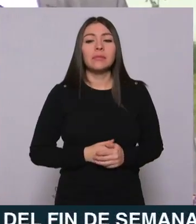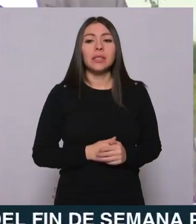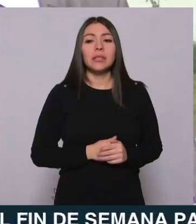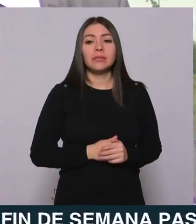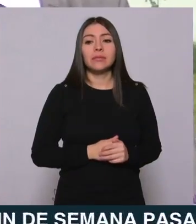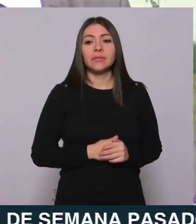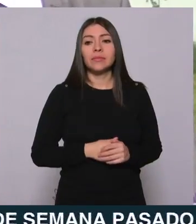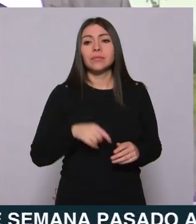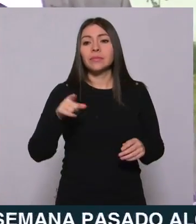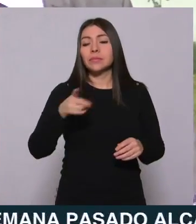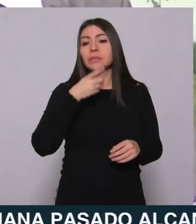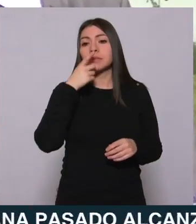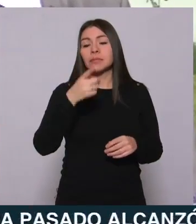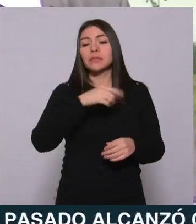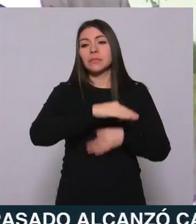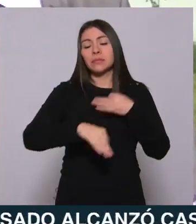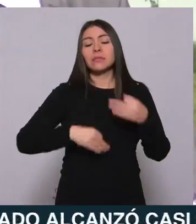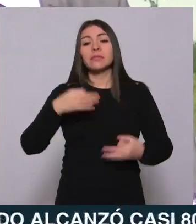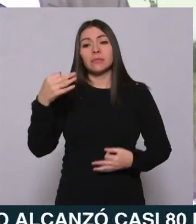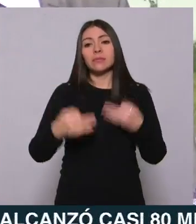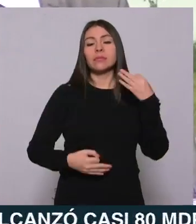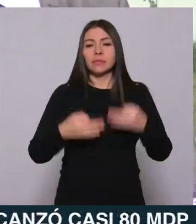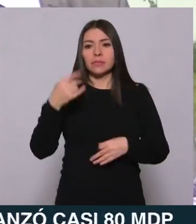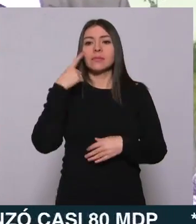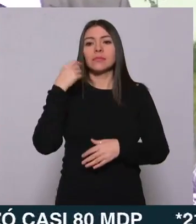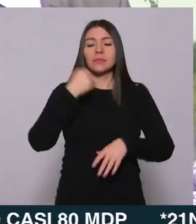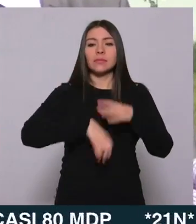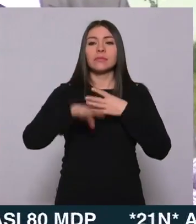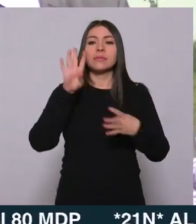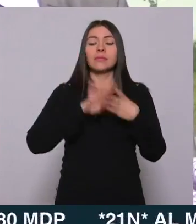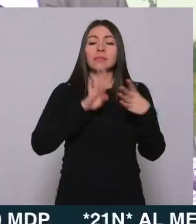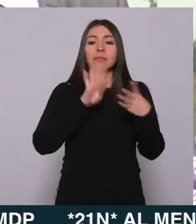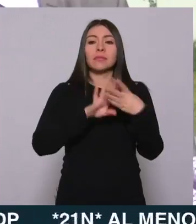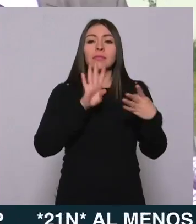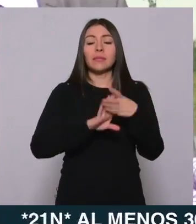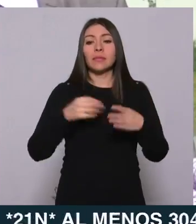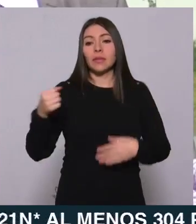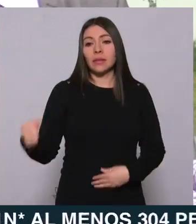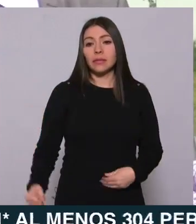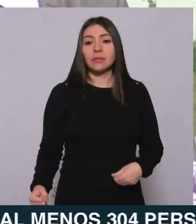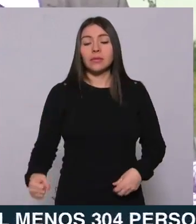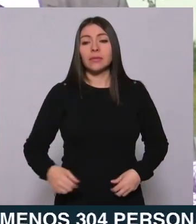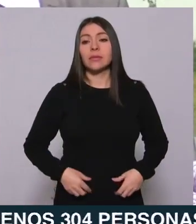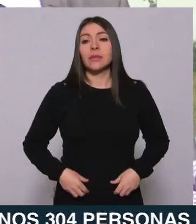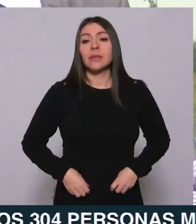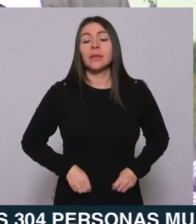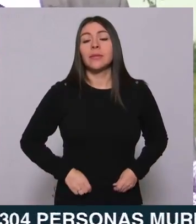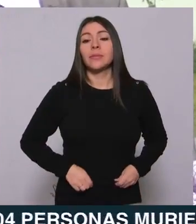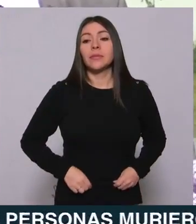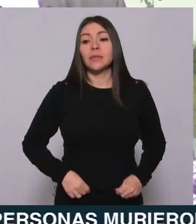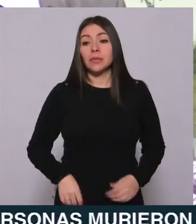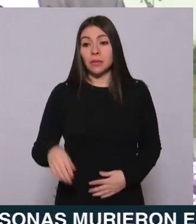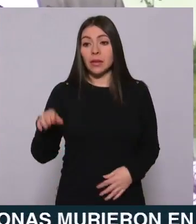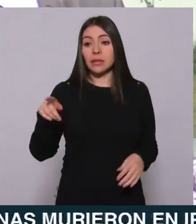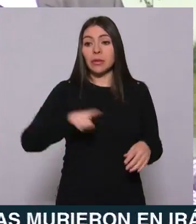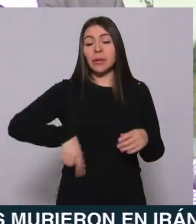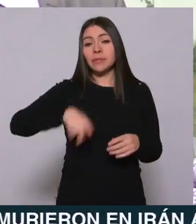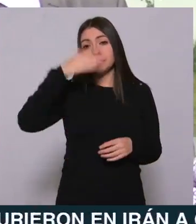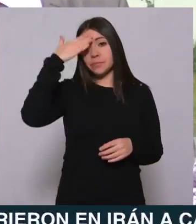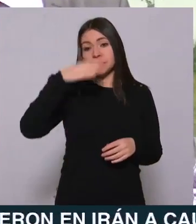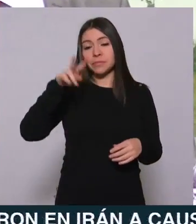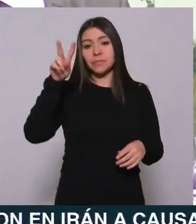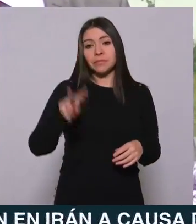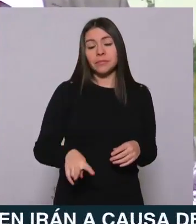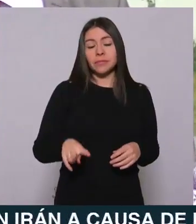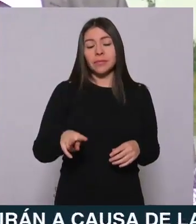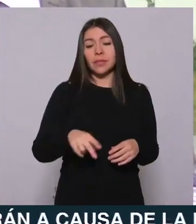será ante los tribunales de Reclusorio Sur, y bueno, ahí seguramente nos enteraremos de la verdad, porque ahí